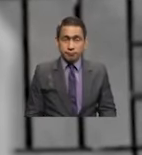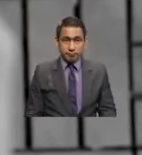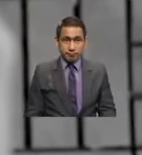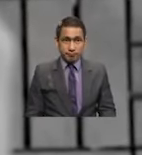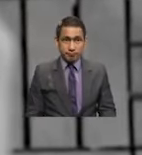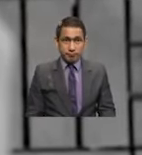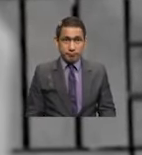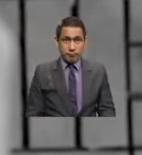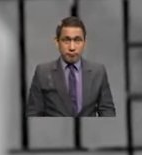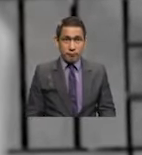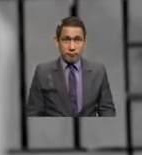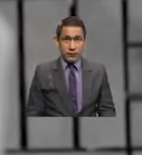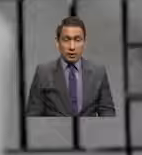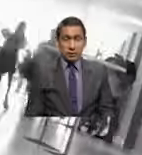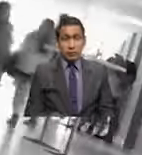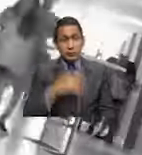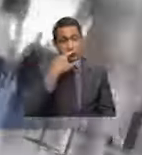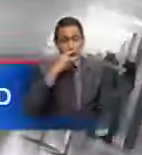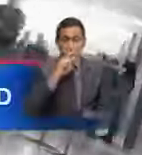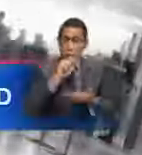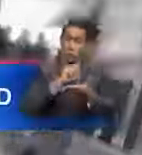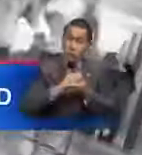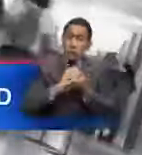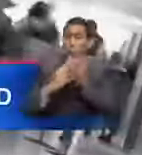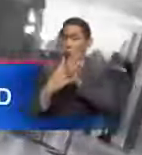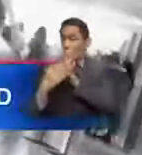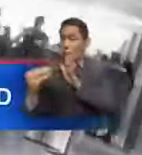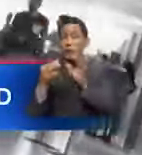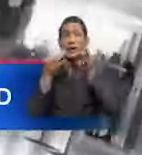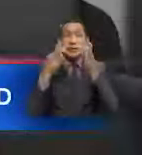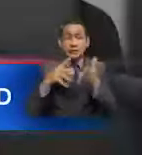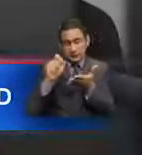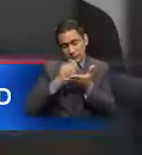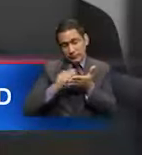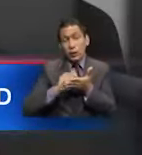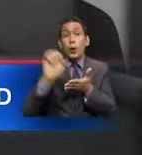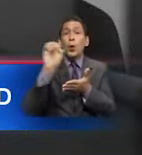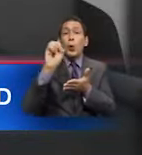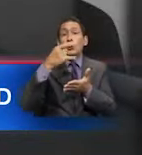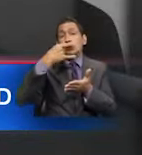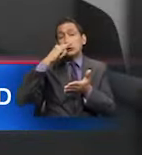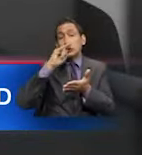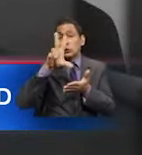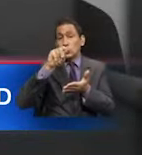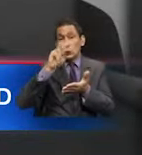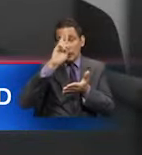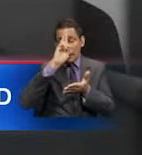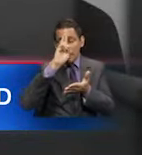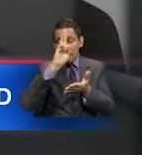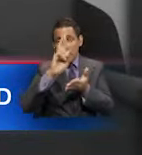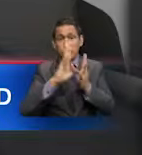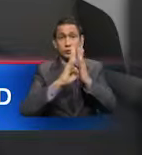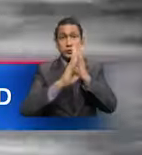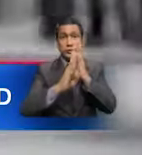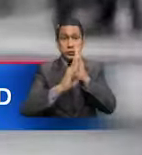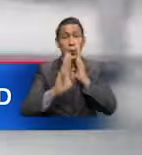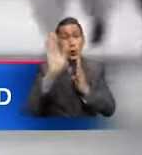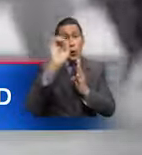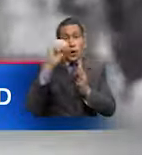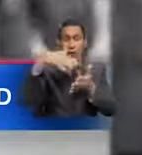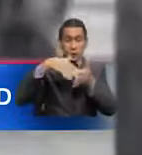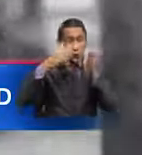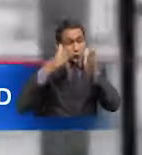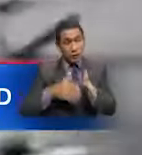El niño que copia en un examen, el adolescente que se salta a la fila, el universitario que plagia el texto de otro,